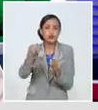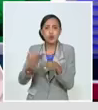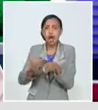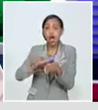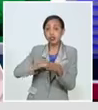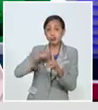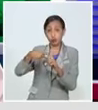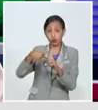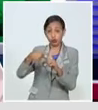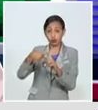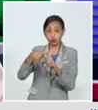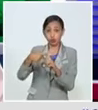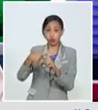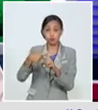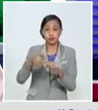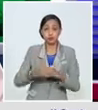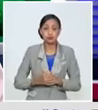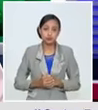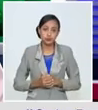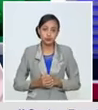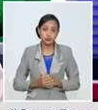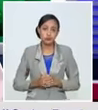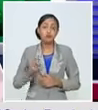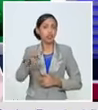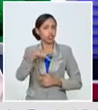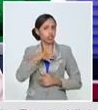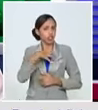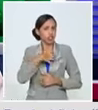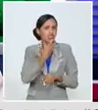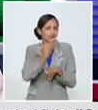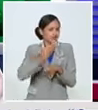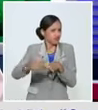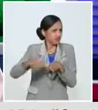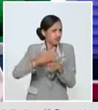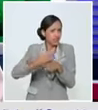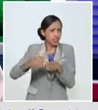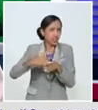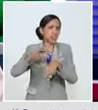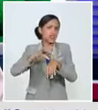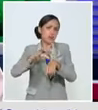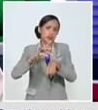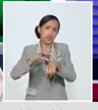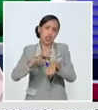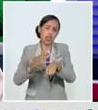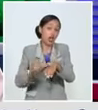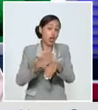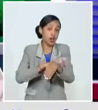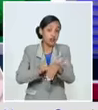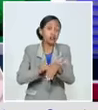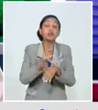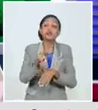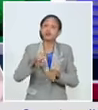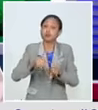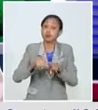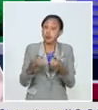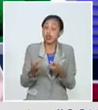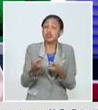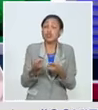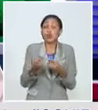previamente, con antecedentes de un grupo de comorbilidades que lo hacían muy